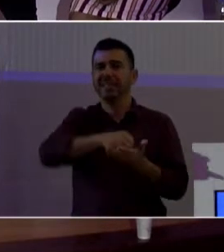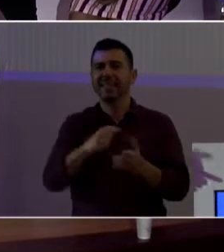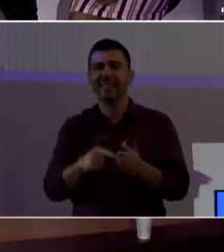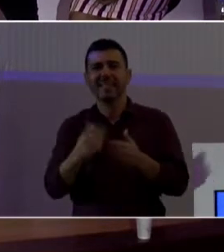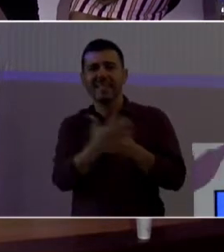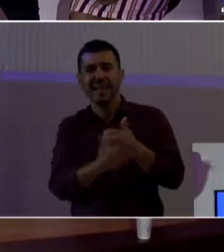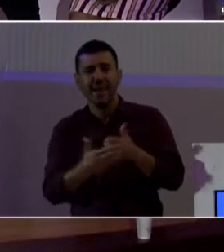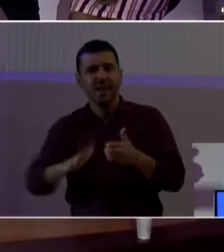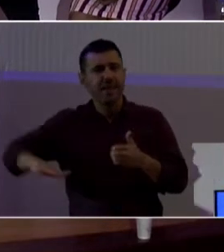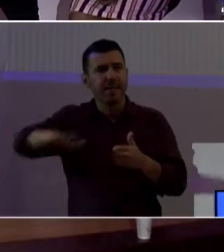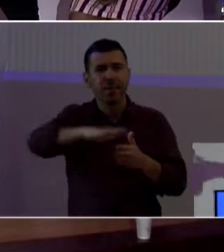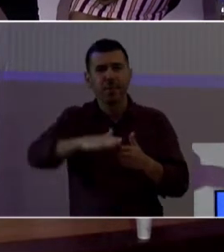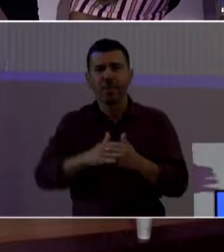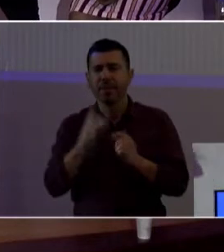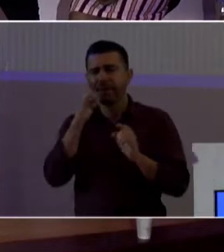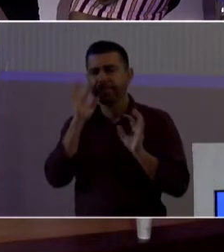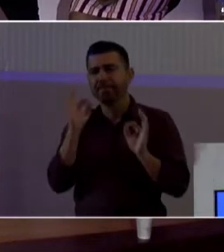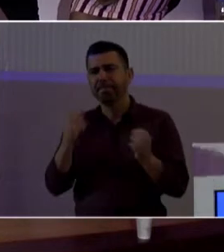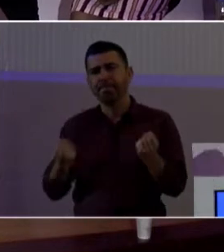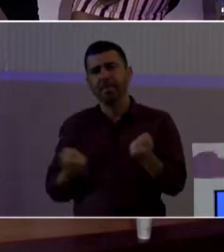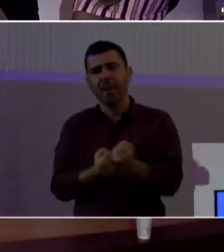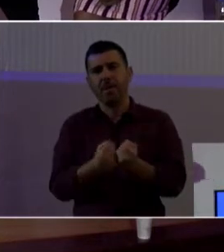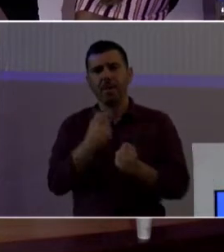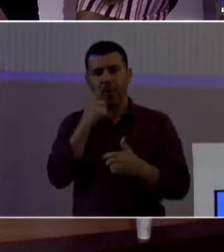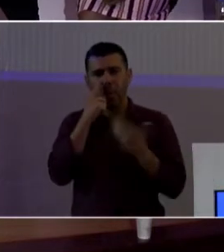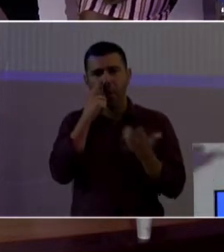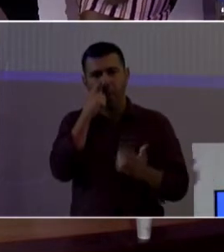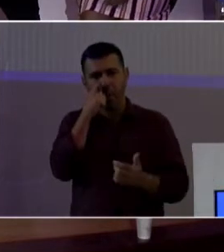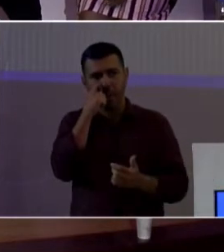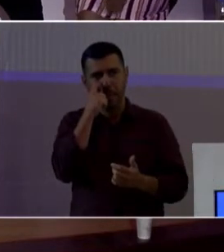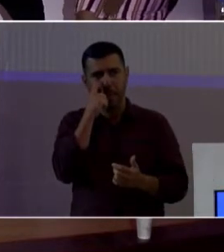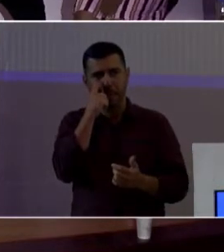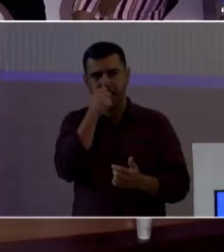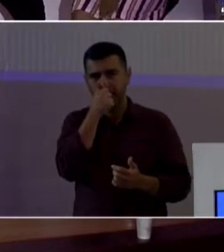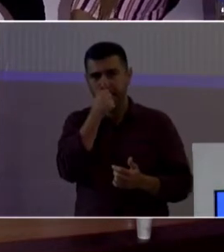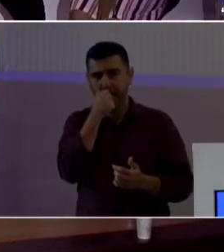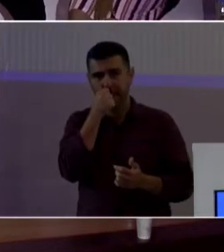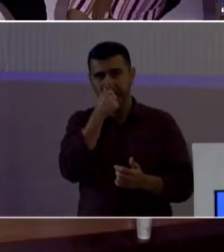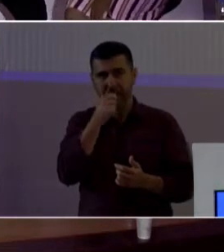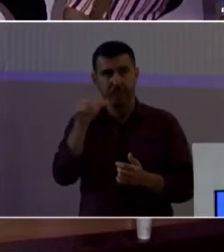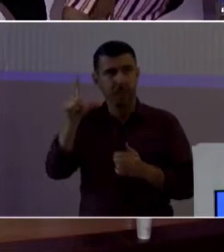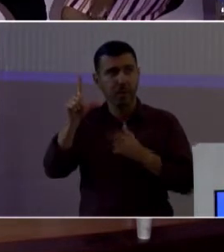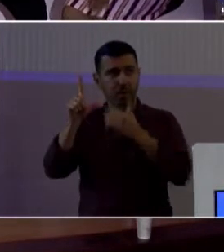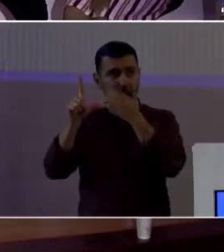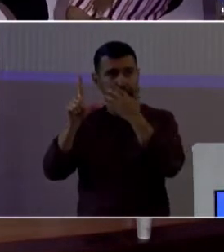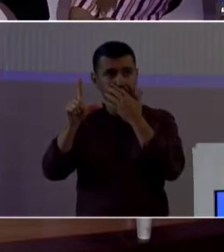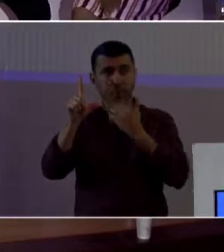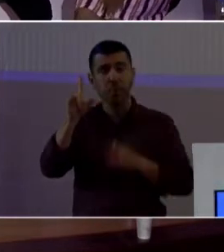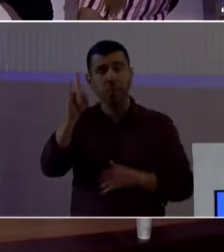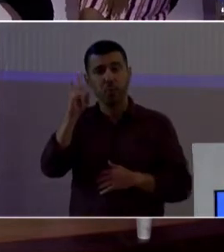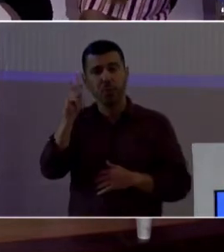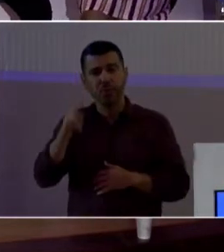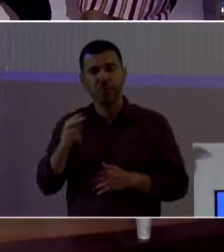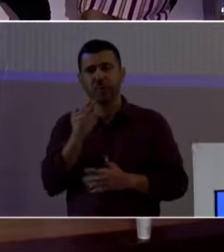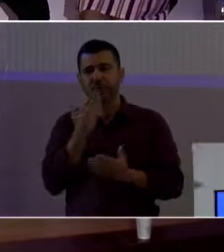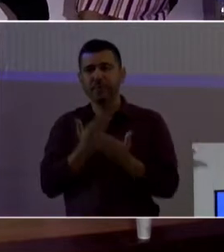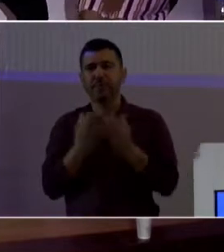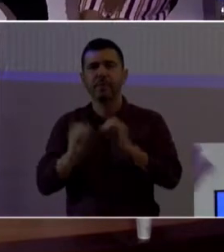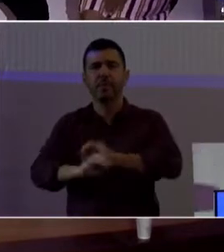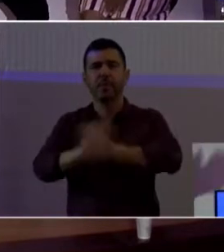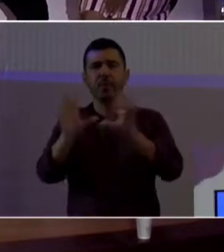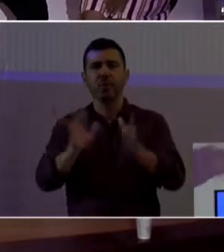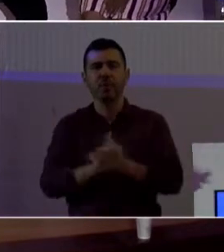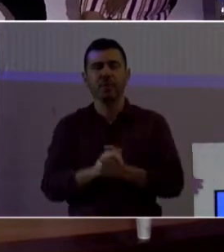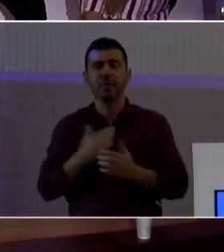y apalancar proyectos de largo plazo. Luz, cuéntanos cómo ha sido tu proceso. Muy buenos días, vuelvo, mi